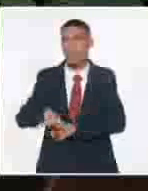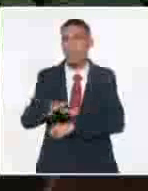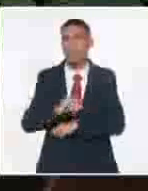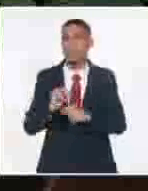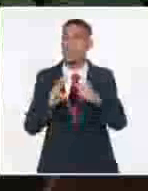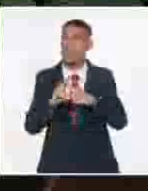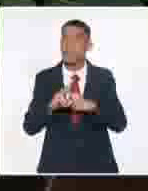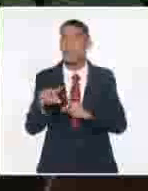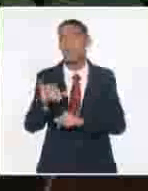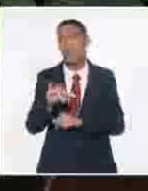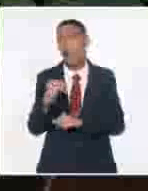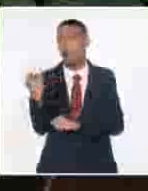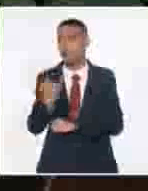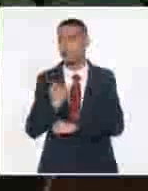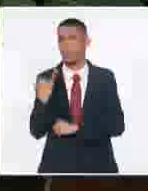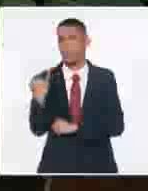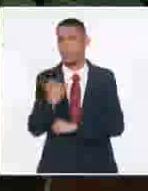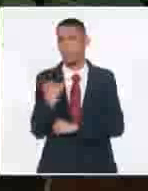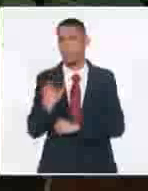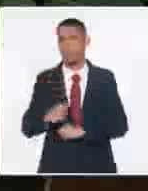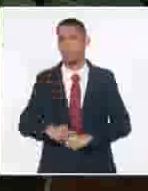la población palestina.